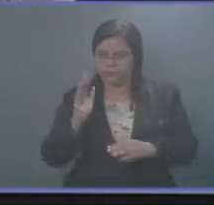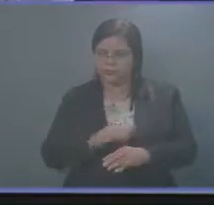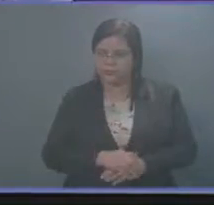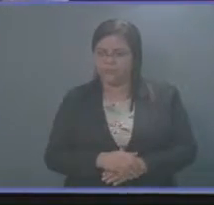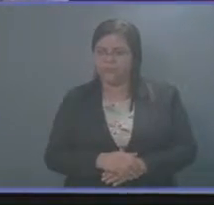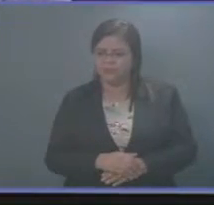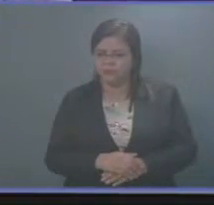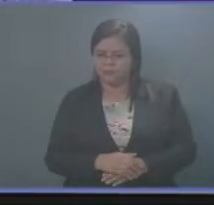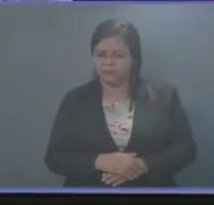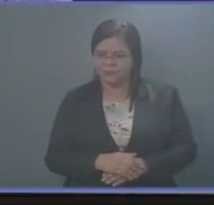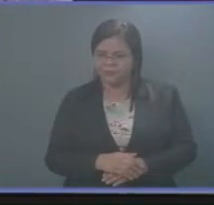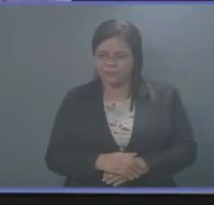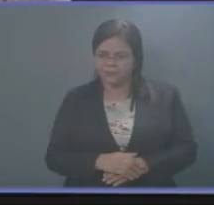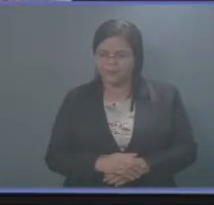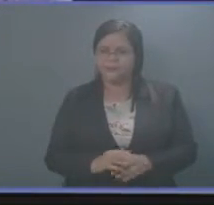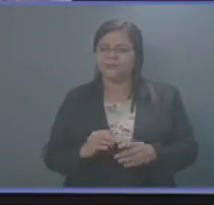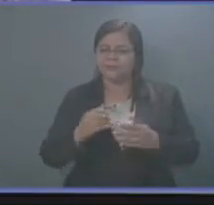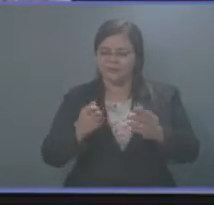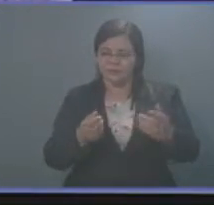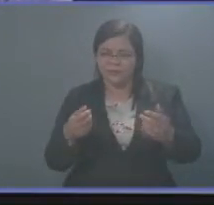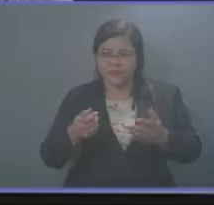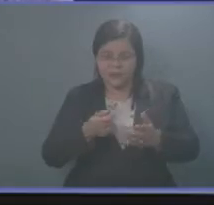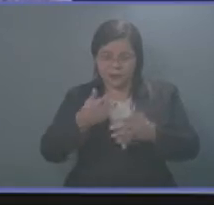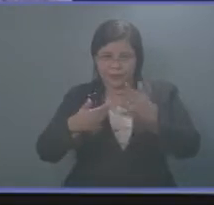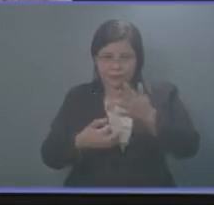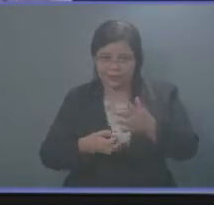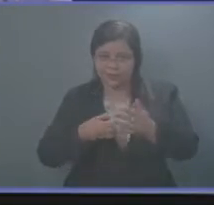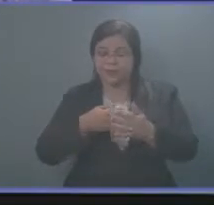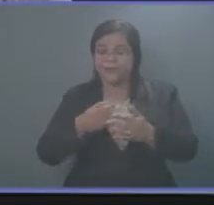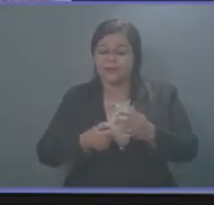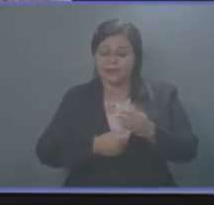ley de promoción para vehículos eléctricos y